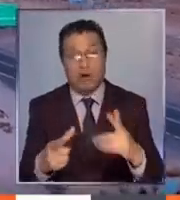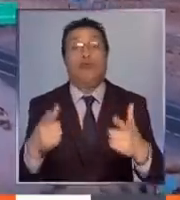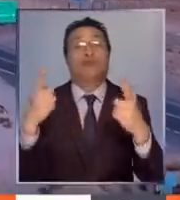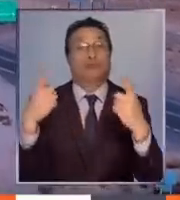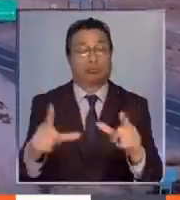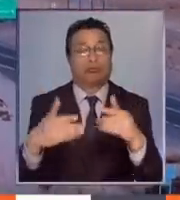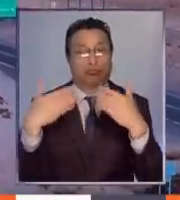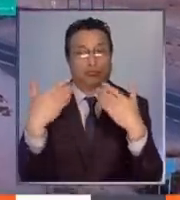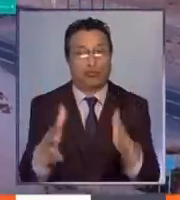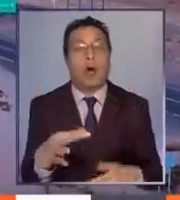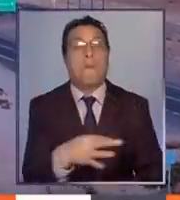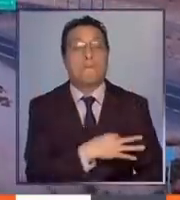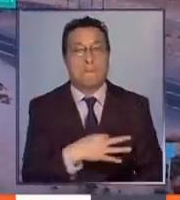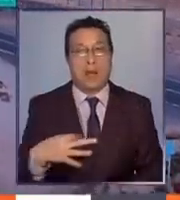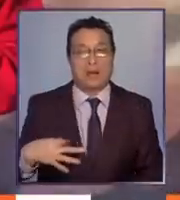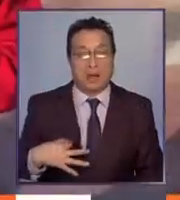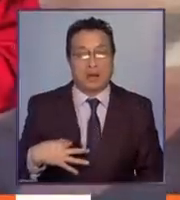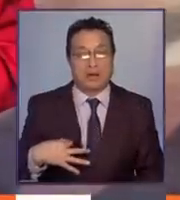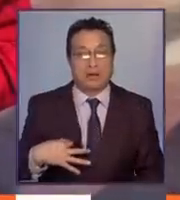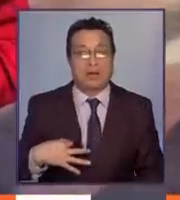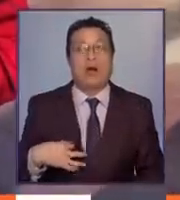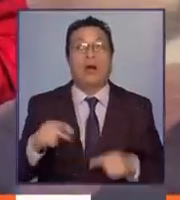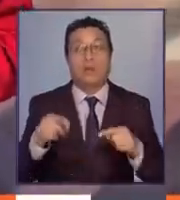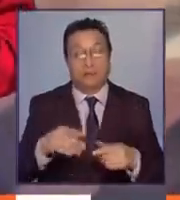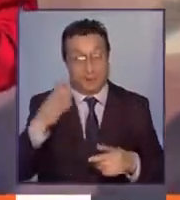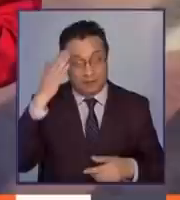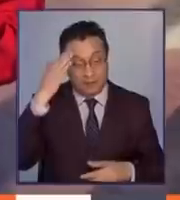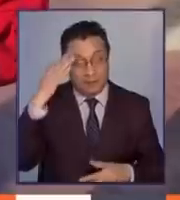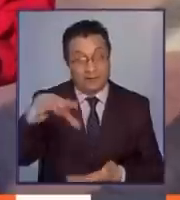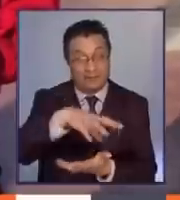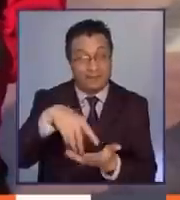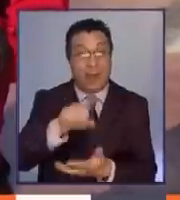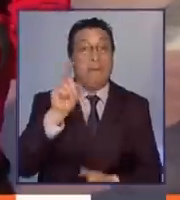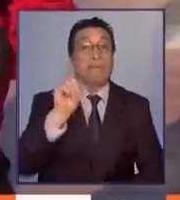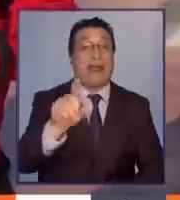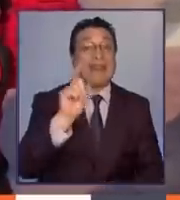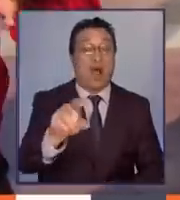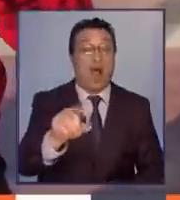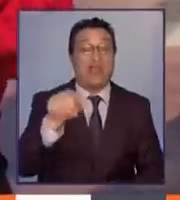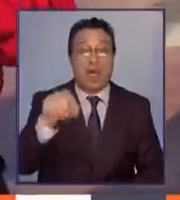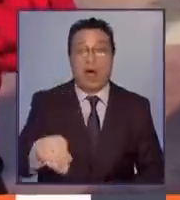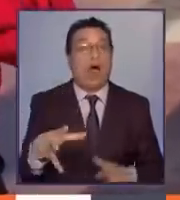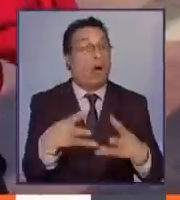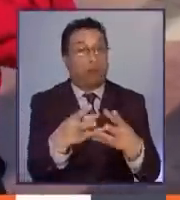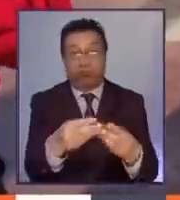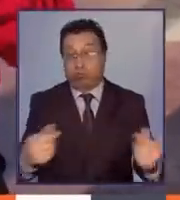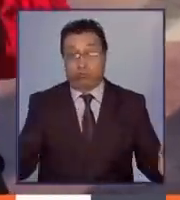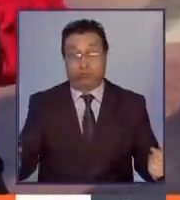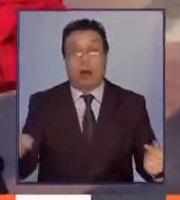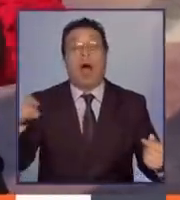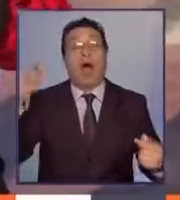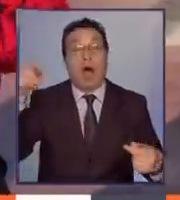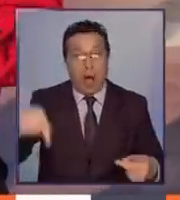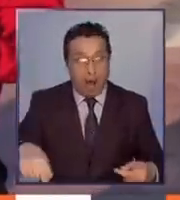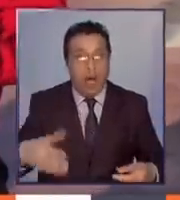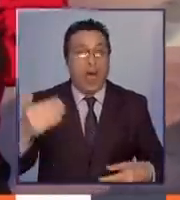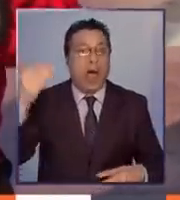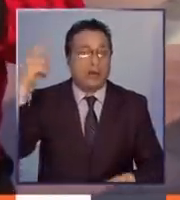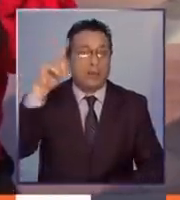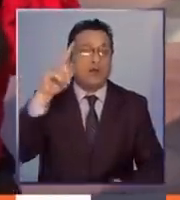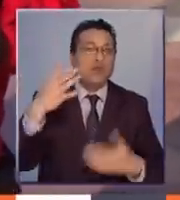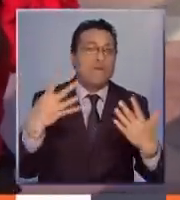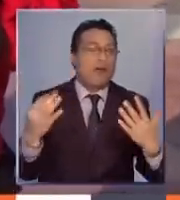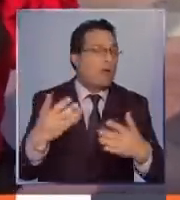por parte de nuestro ministerio. Recordemos que la provincia de Parinacota es una provincia despoblada. Ahora está despoblada, imagínense, en los años 90,